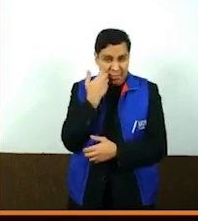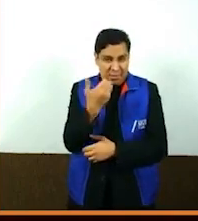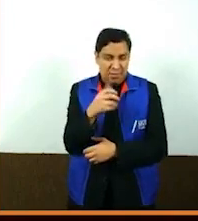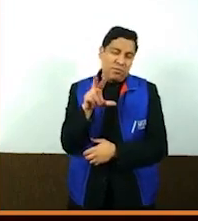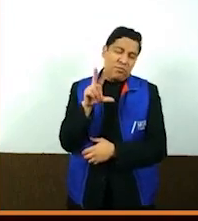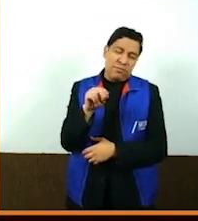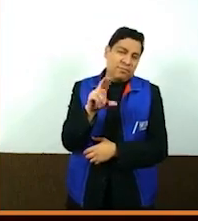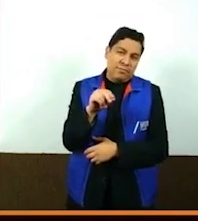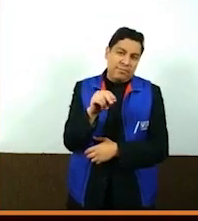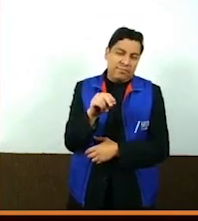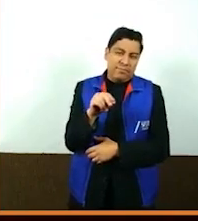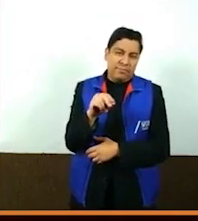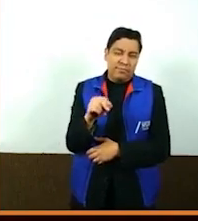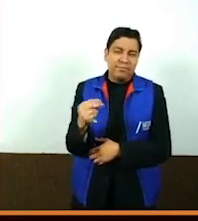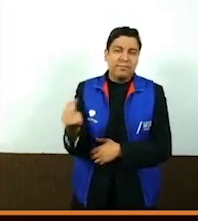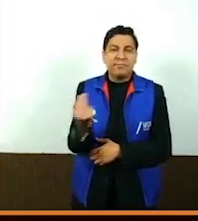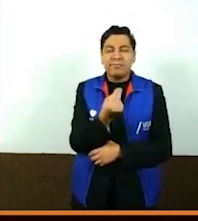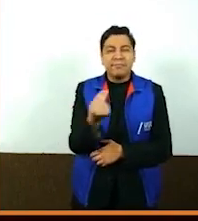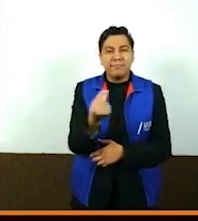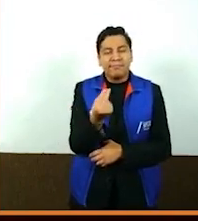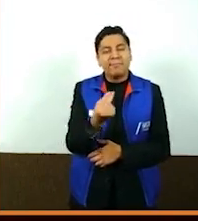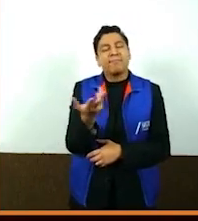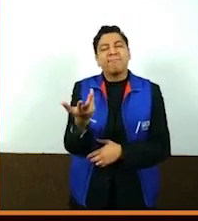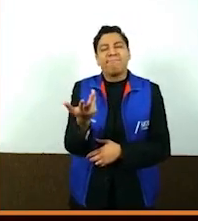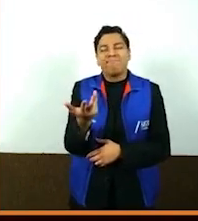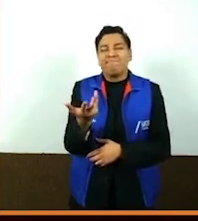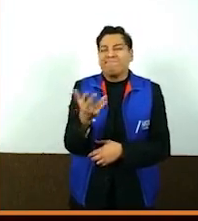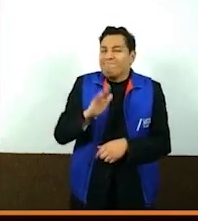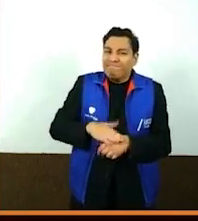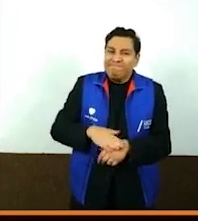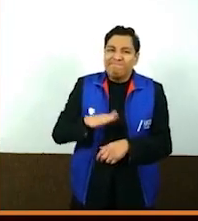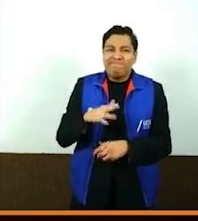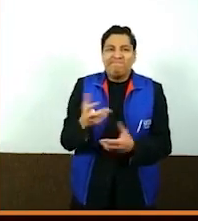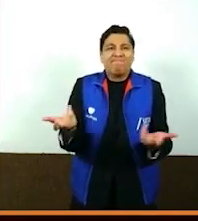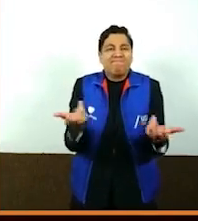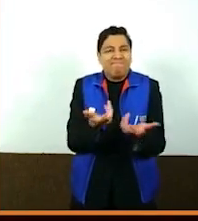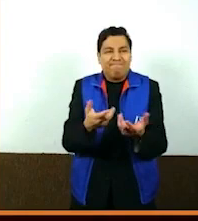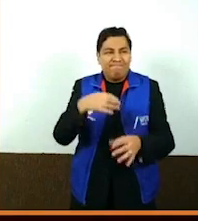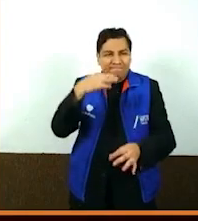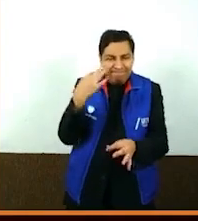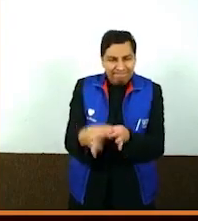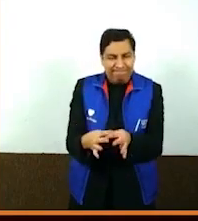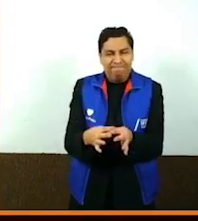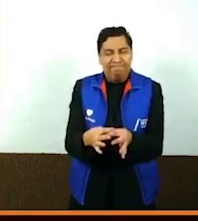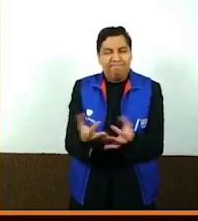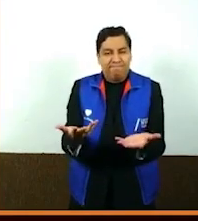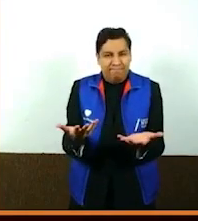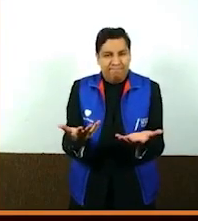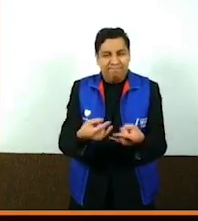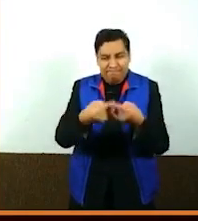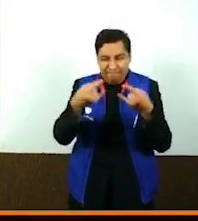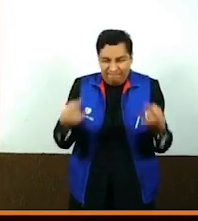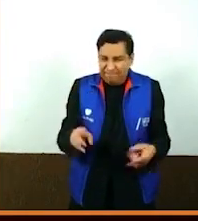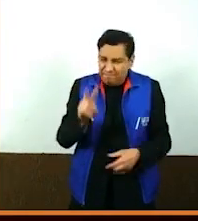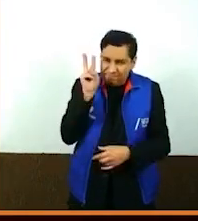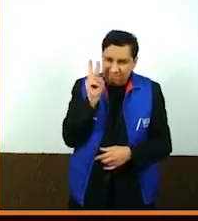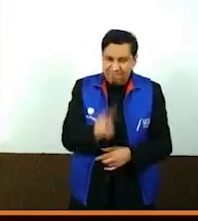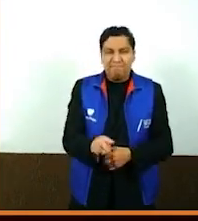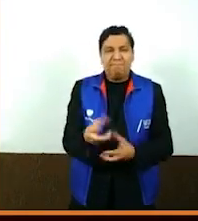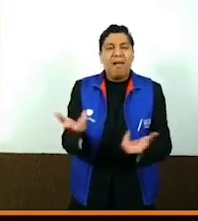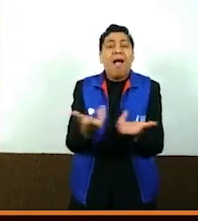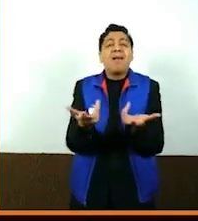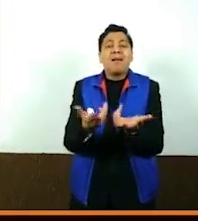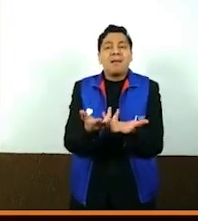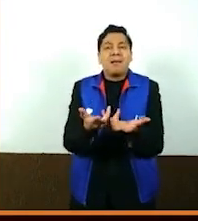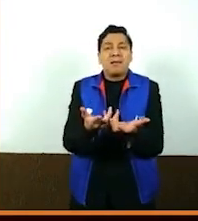que es lo que propone el distintivo, también requiere buenas prácticas y requiere ejemplos. Y las empresas que hoy, en este